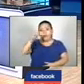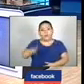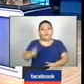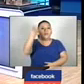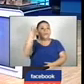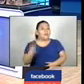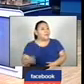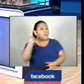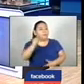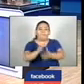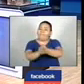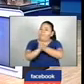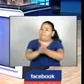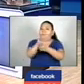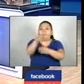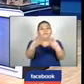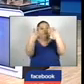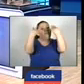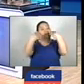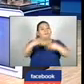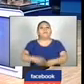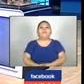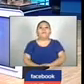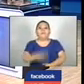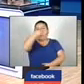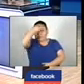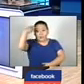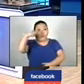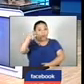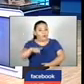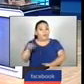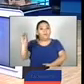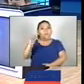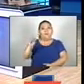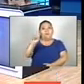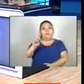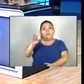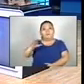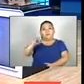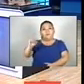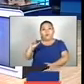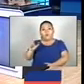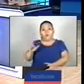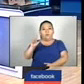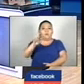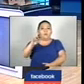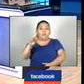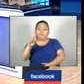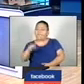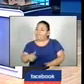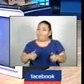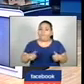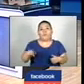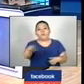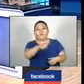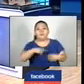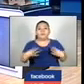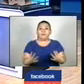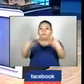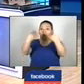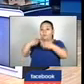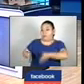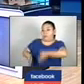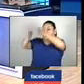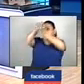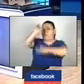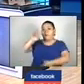de este día. Qué gusto que nos acompañe. Quédese con nosotros. Estamos ya del martes 13 de julio de 2021. Qué bueno que se acompaña de la red